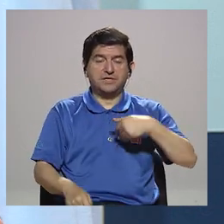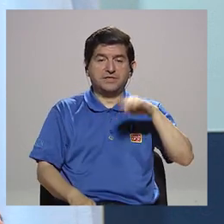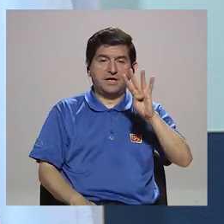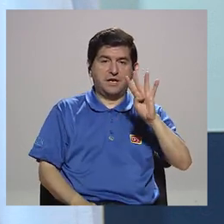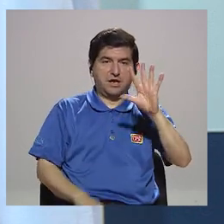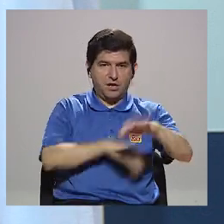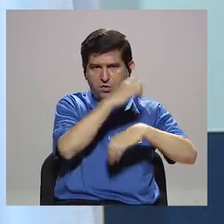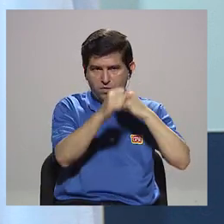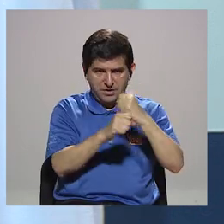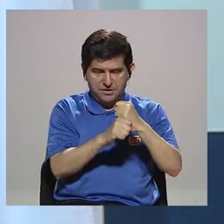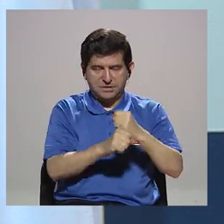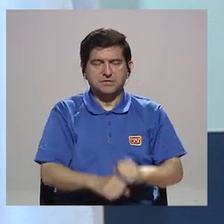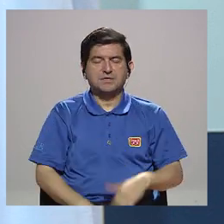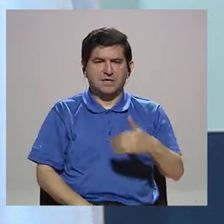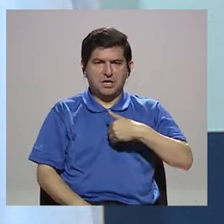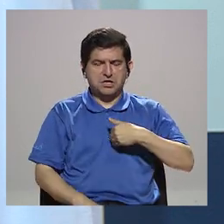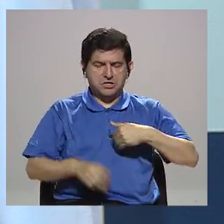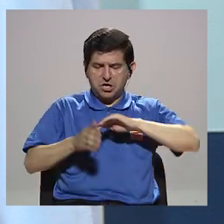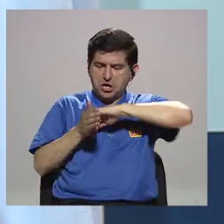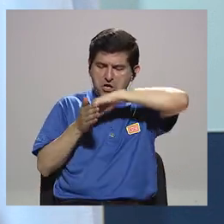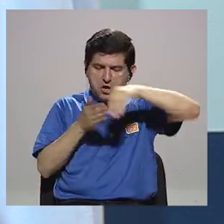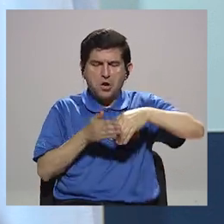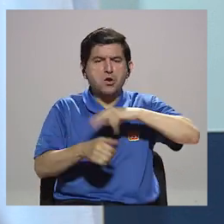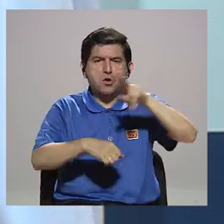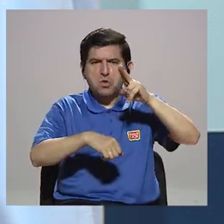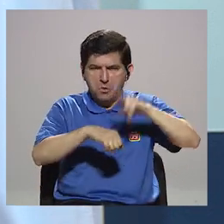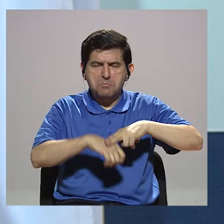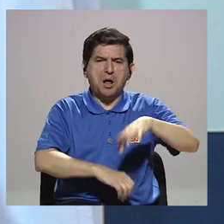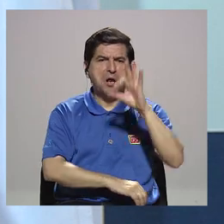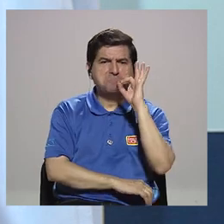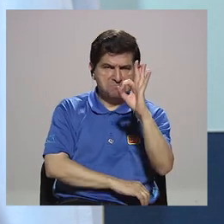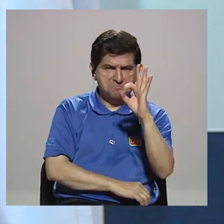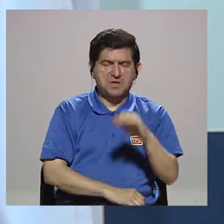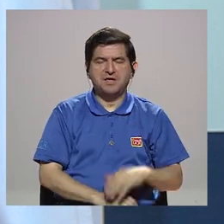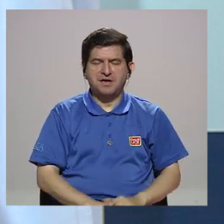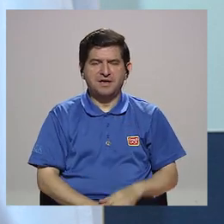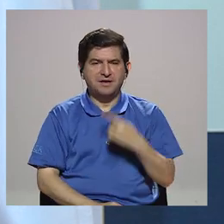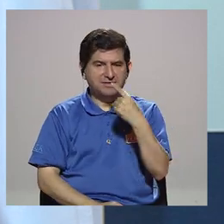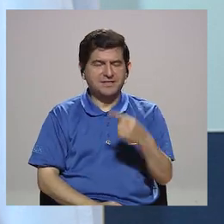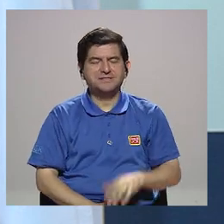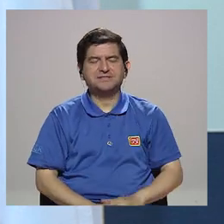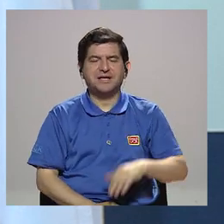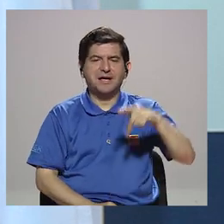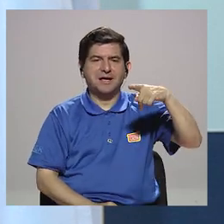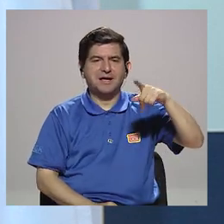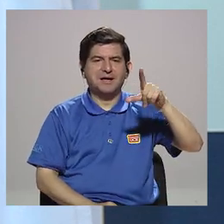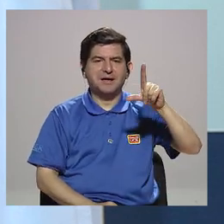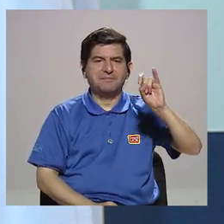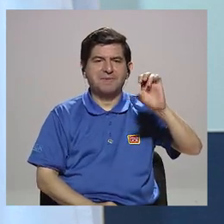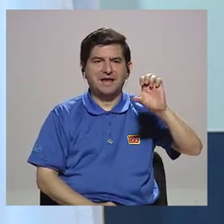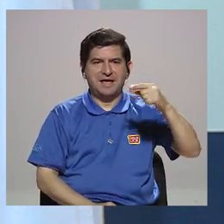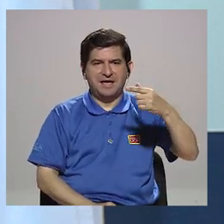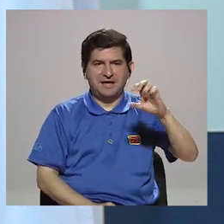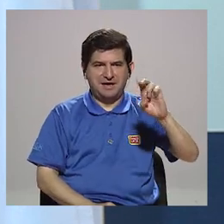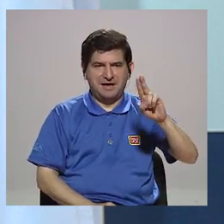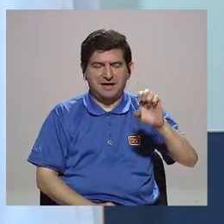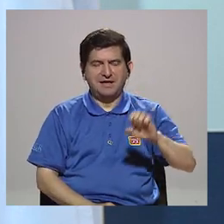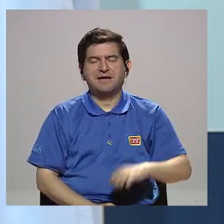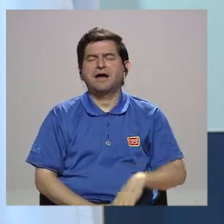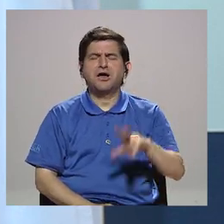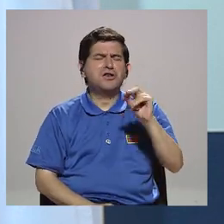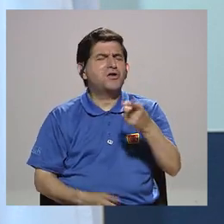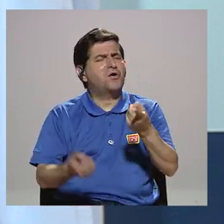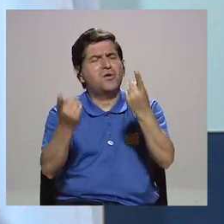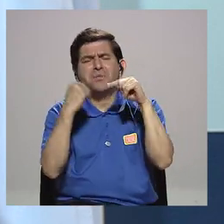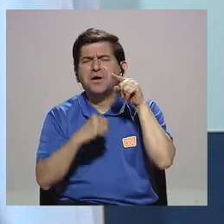los 45 años y tiene una mucosa normal, con buenos pliegues, así llamamos los gastroenterólogos y toda la cuestión, entonces le decimos, no,